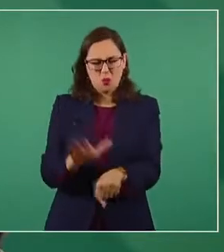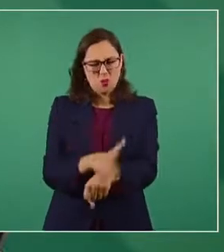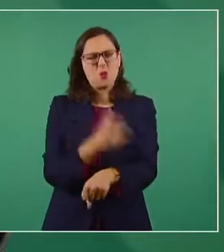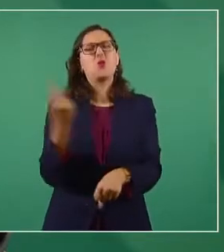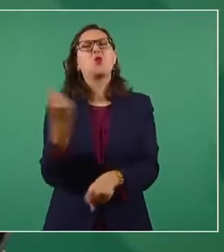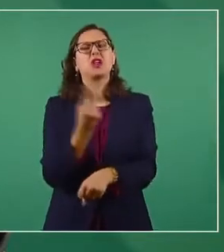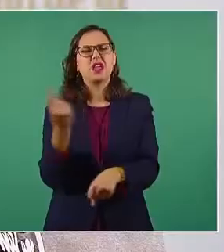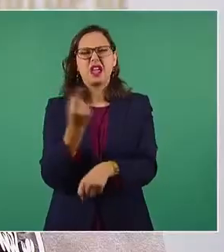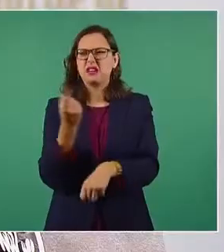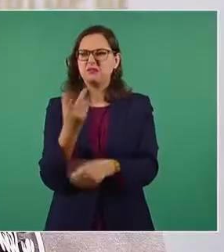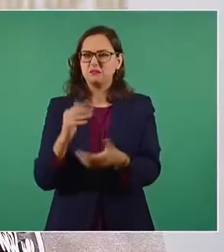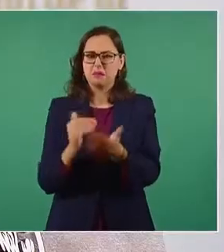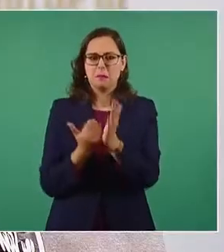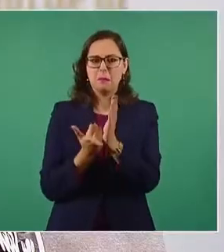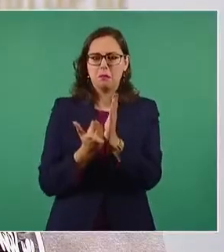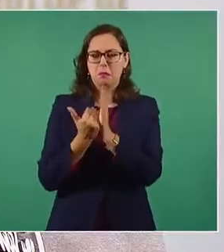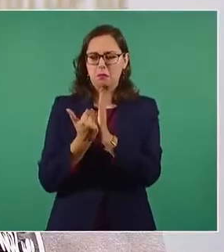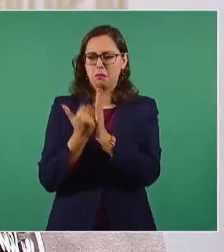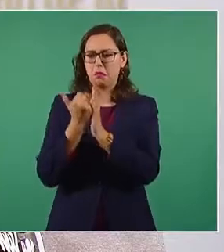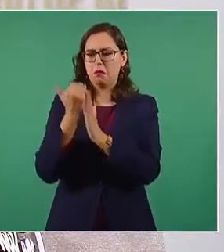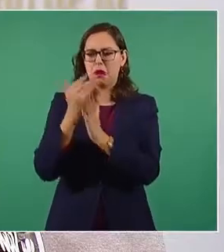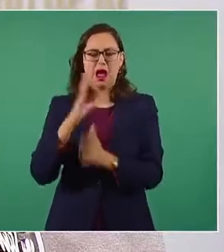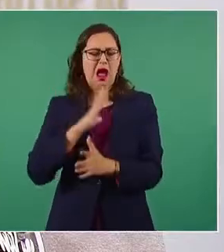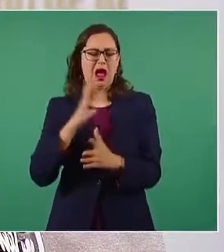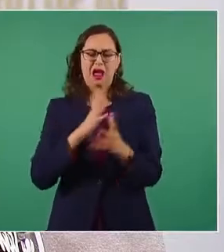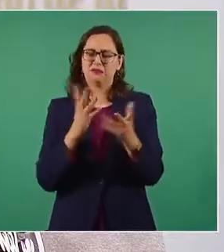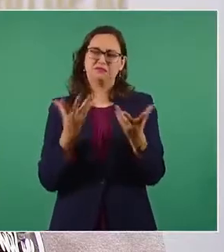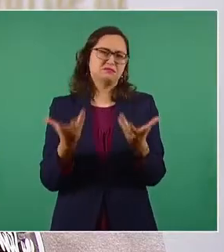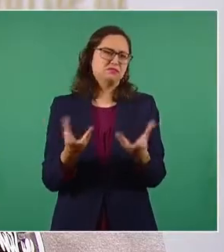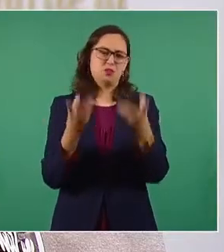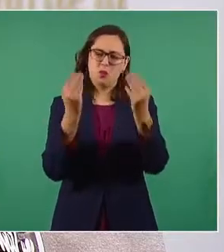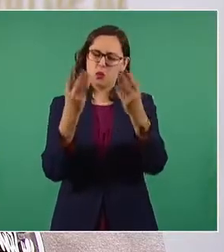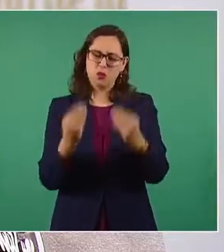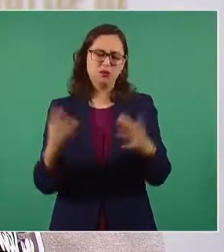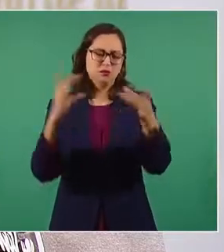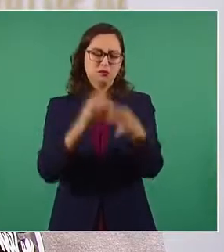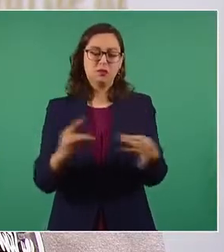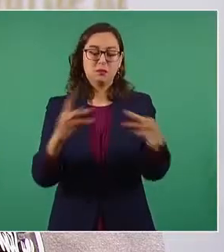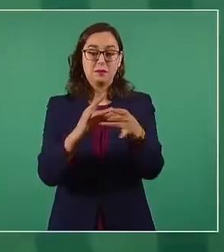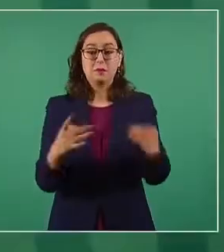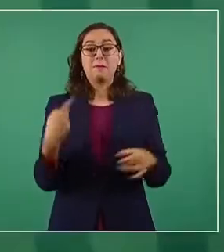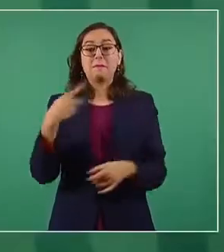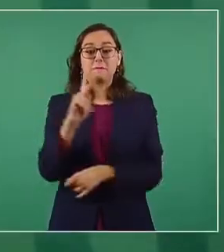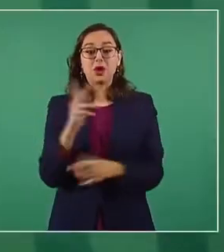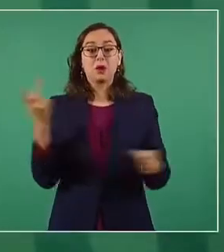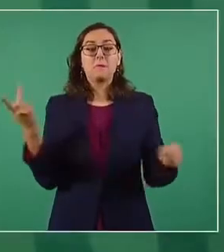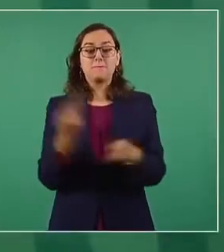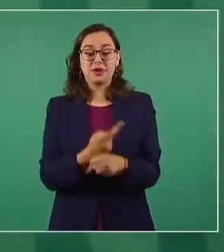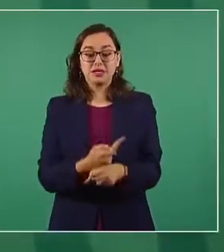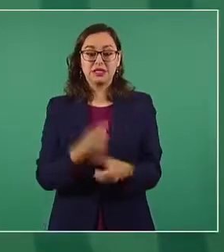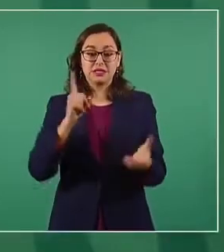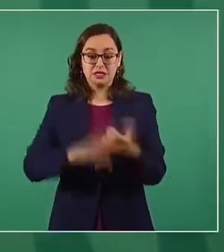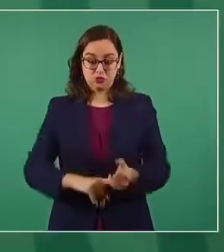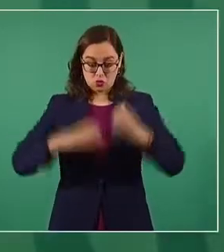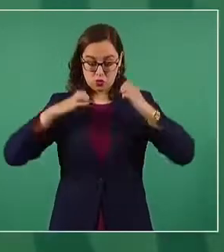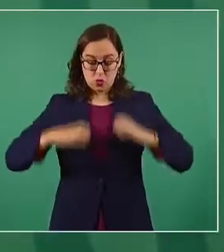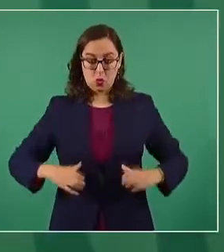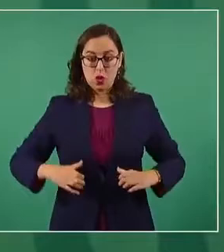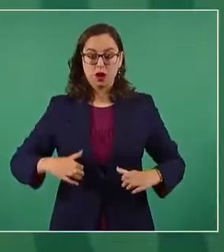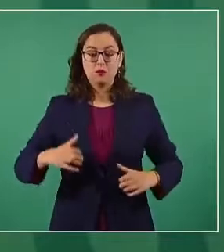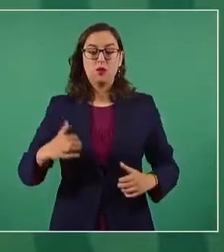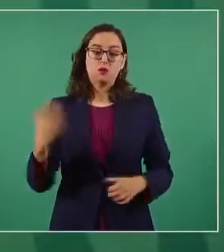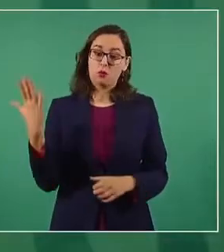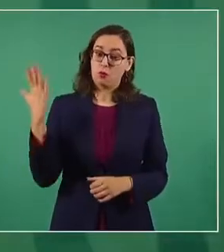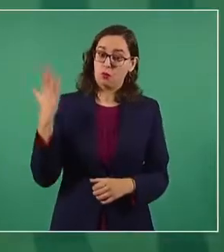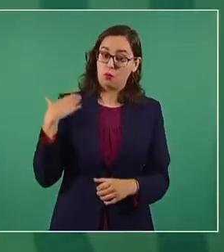varias explicaciones, no entraré en detalles. Algunas tienen que ver con cómo funciona el aparato respiratorio,